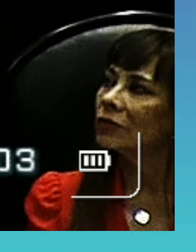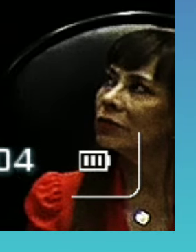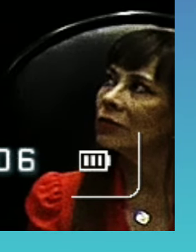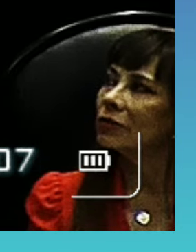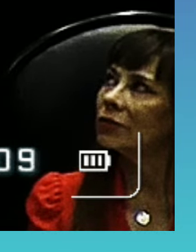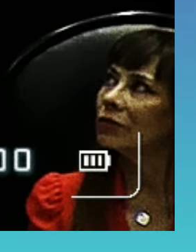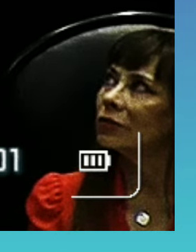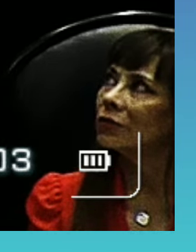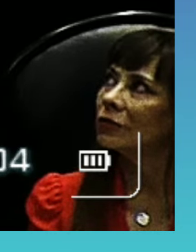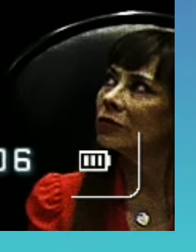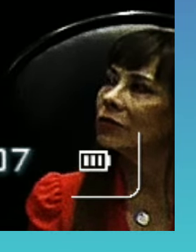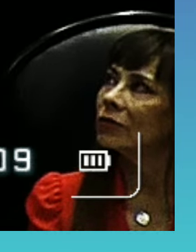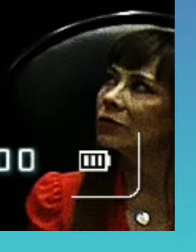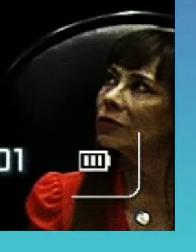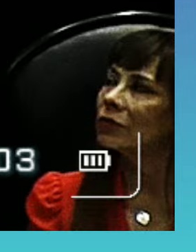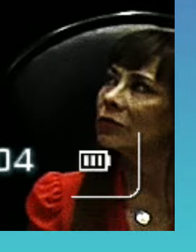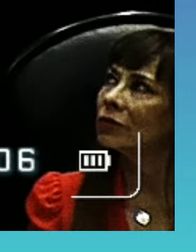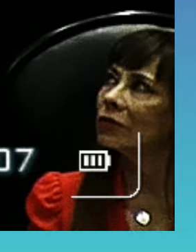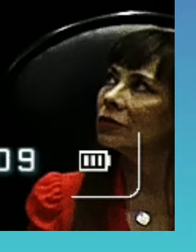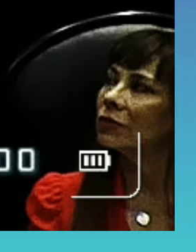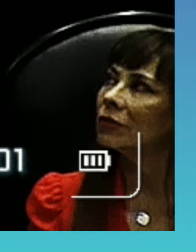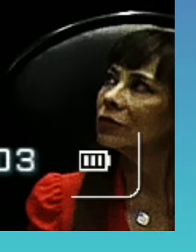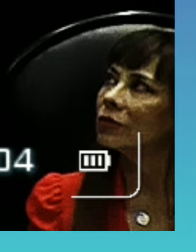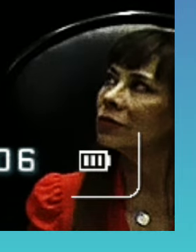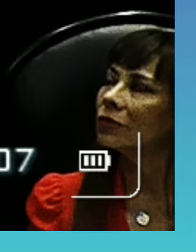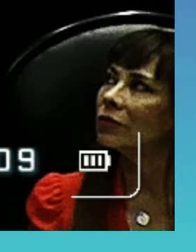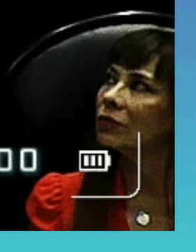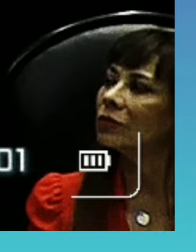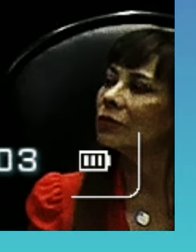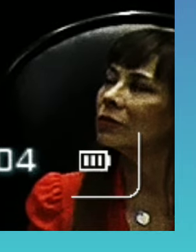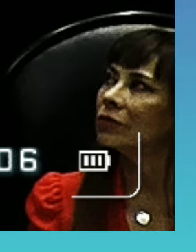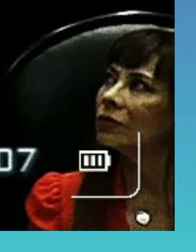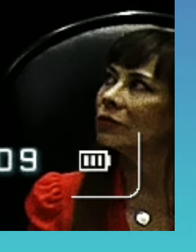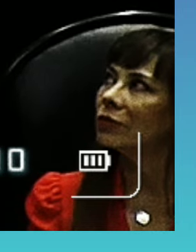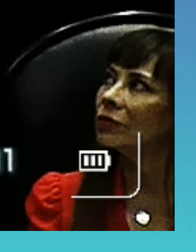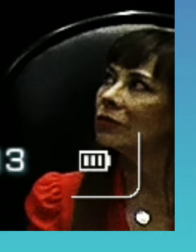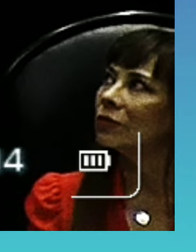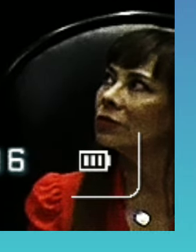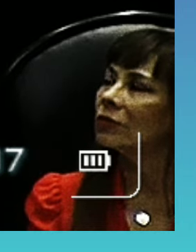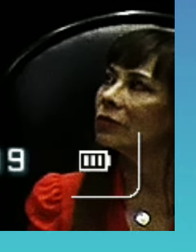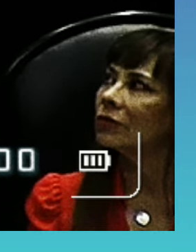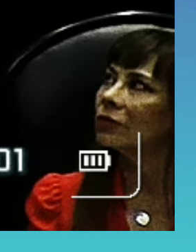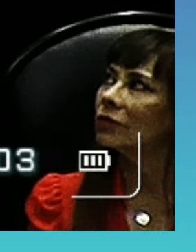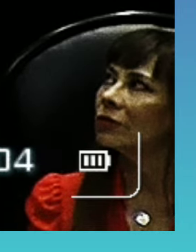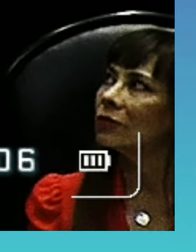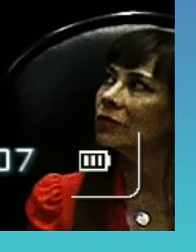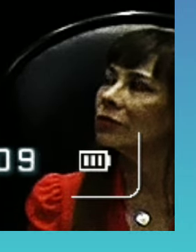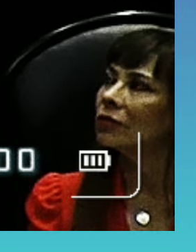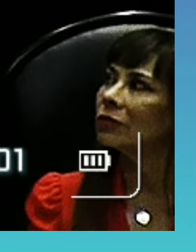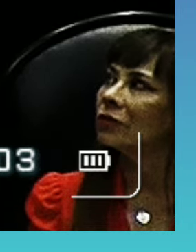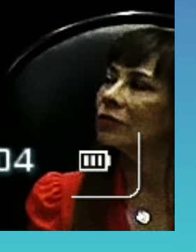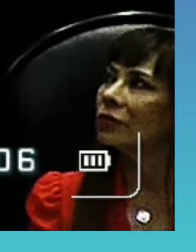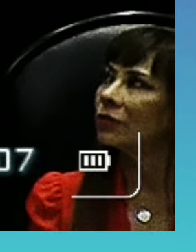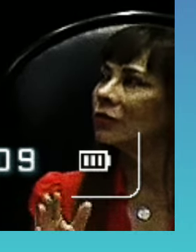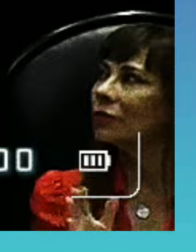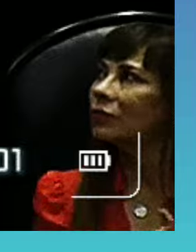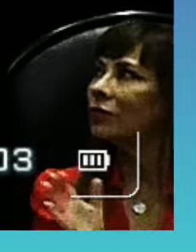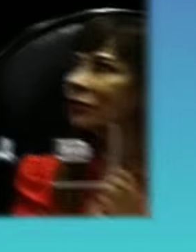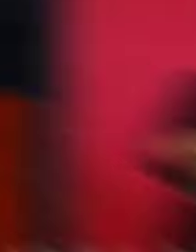huizacheros, porque se comen las letras de cambio para no hacer efectivo el juicio mercantil